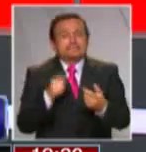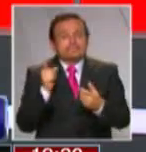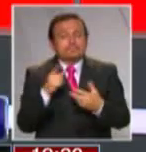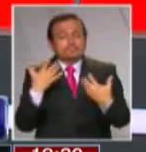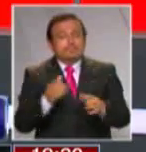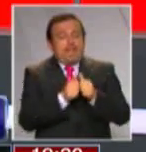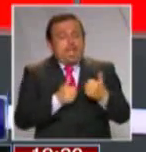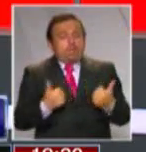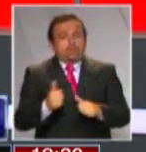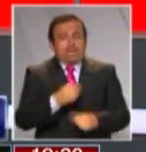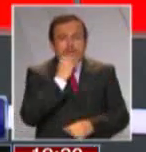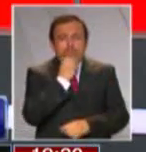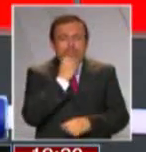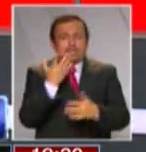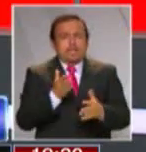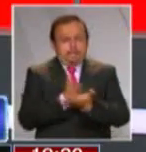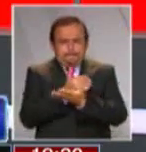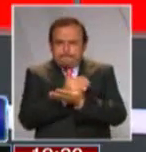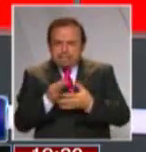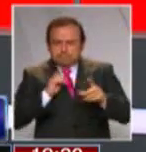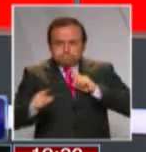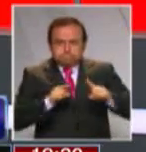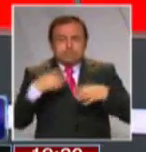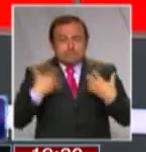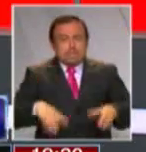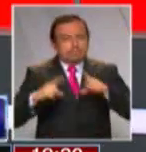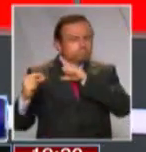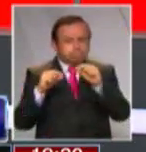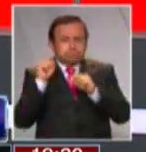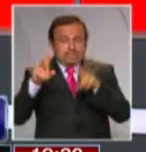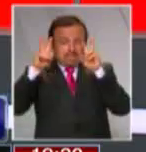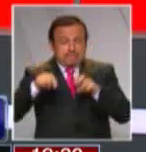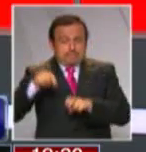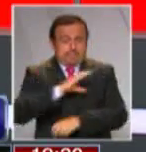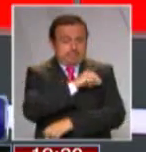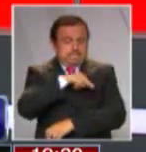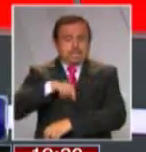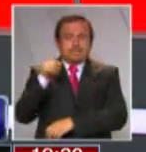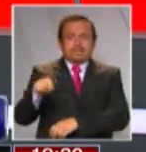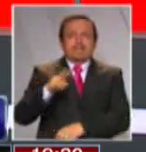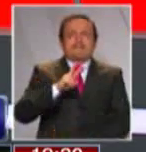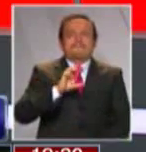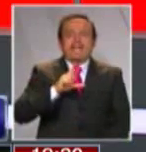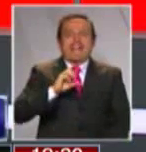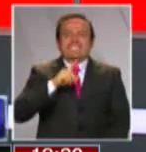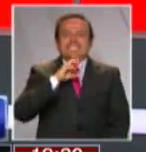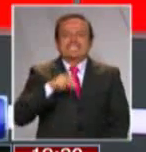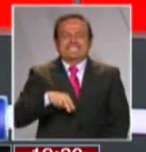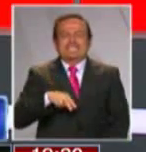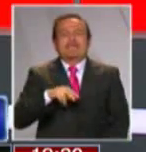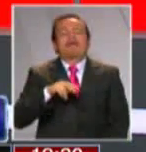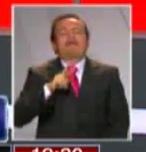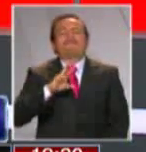Antofagasta. Autoridades anunciaron un plan de contingencia y para conversar sobre este tema estamos aquí en CNN Chile con Valentín Volta,